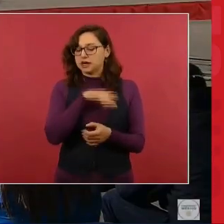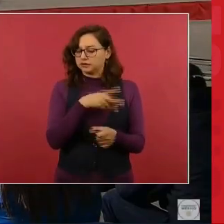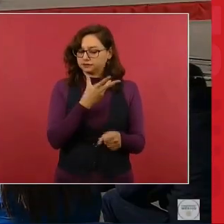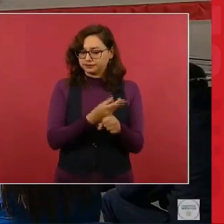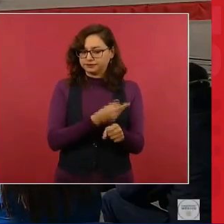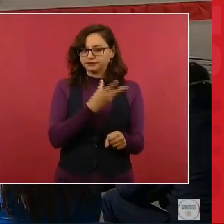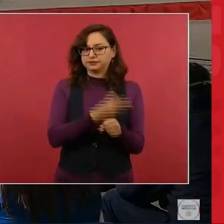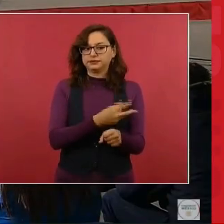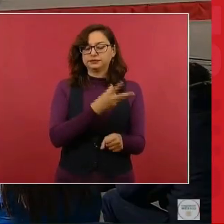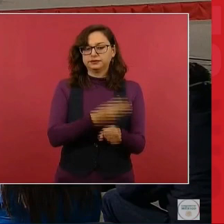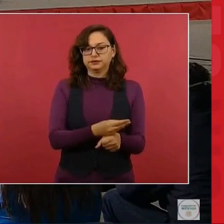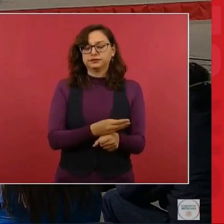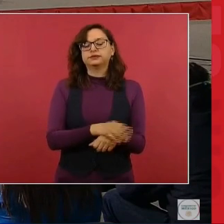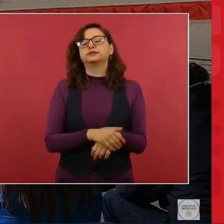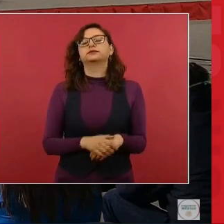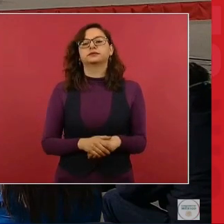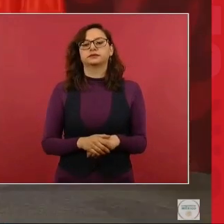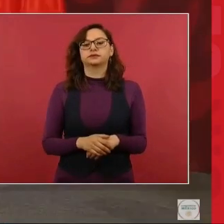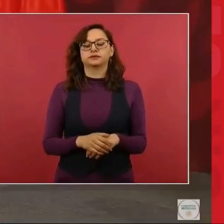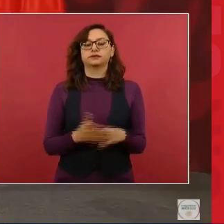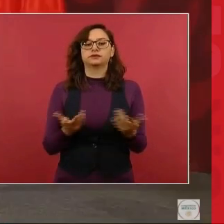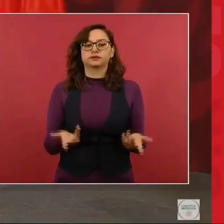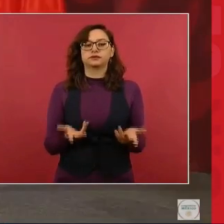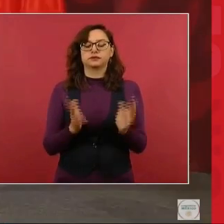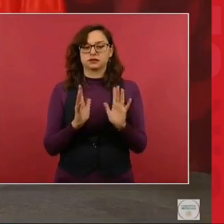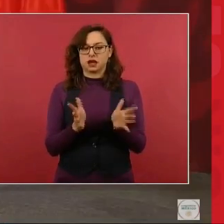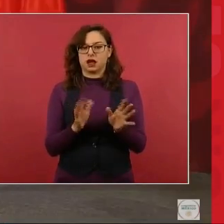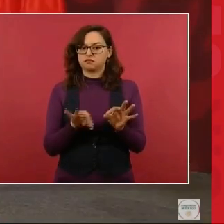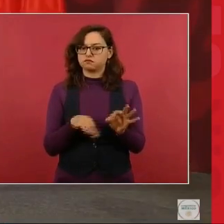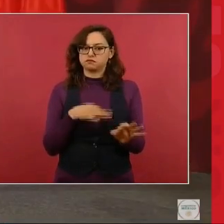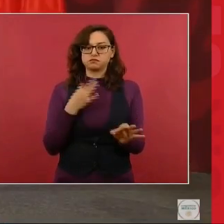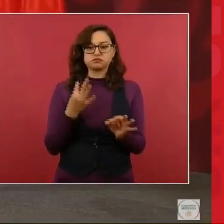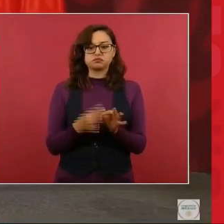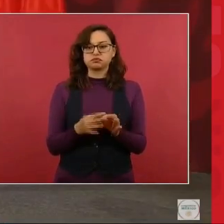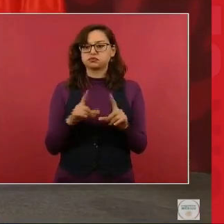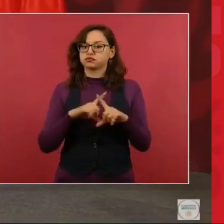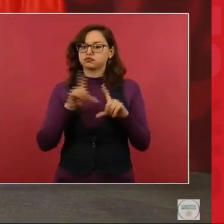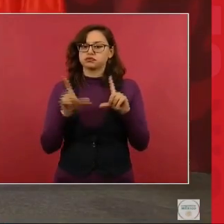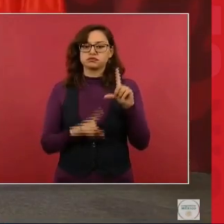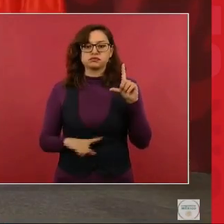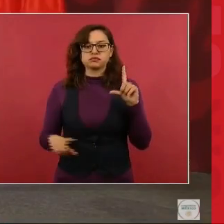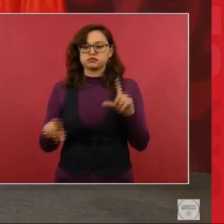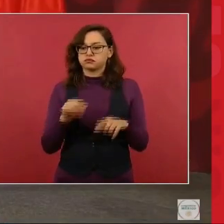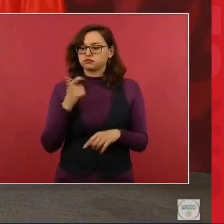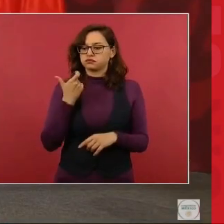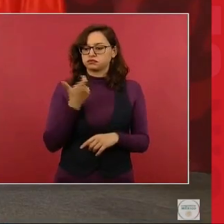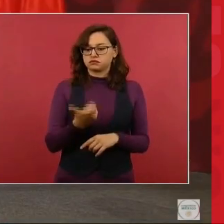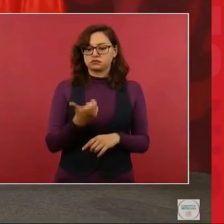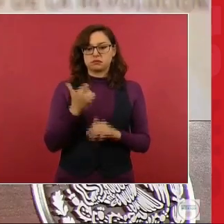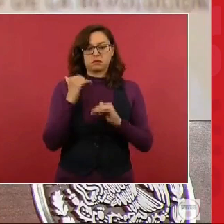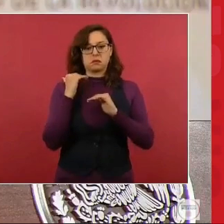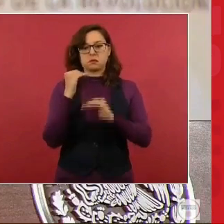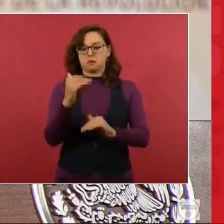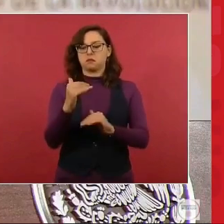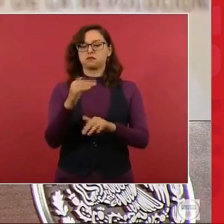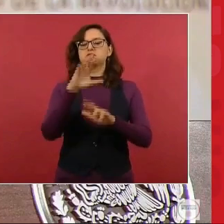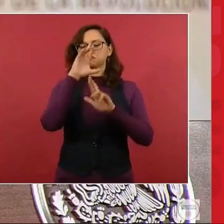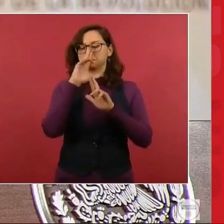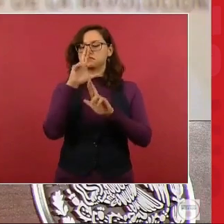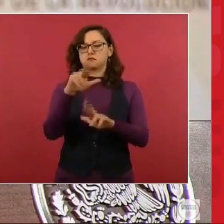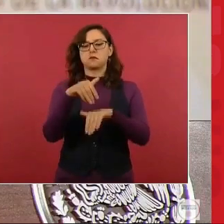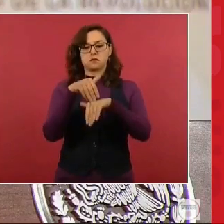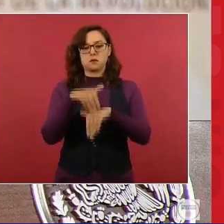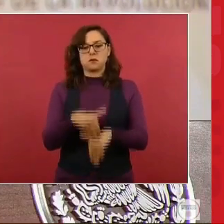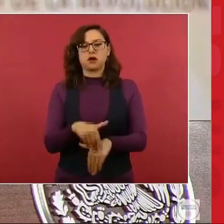se aplicó la remediación con estos proveedores en todo México, respetando al 100%, todos